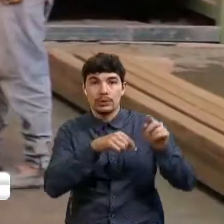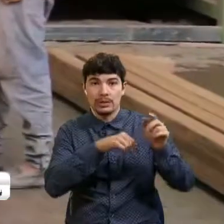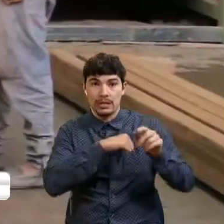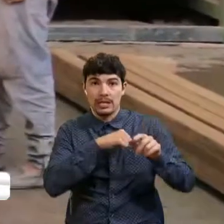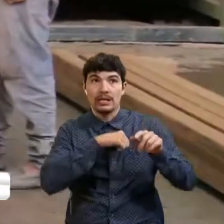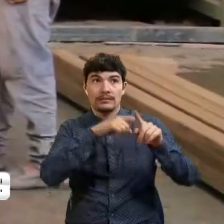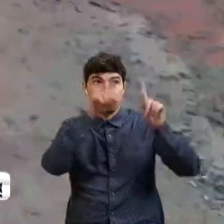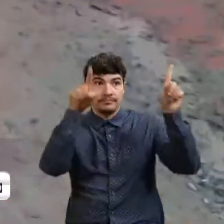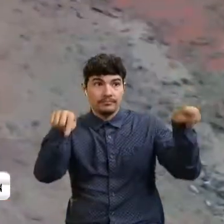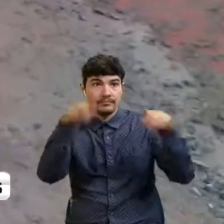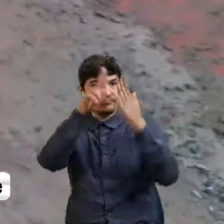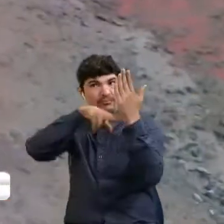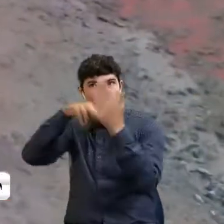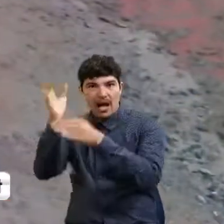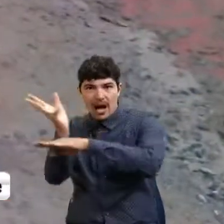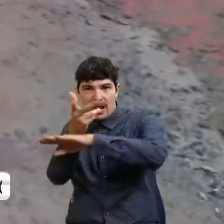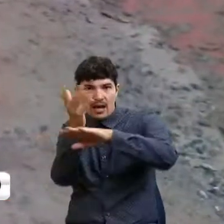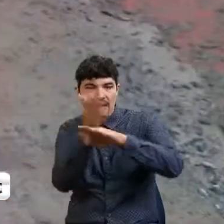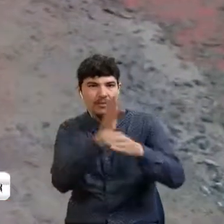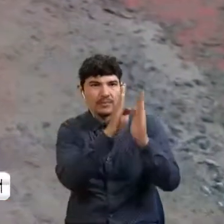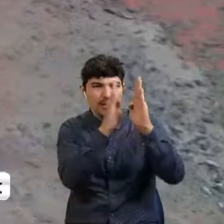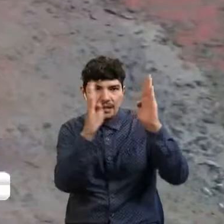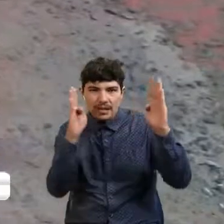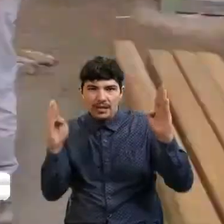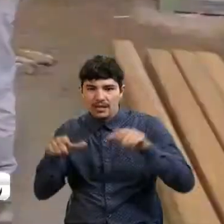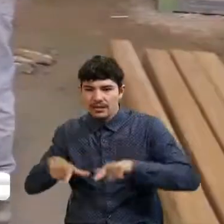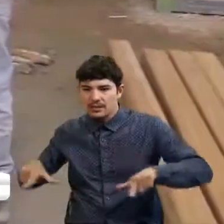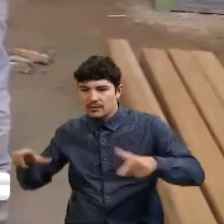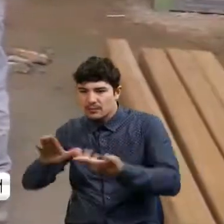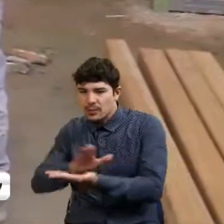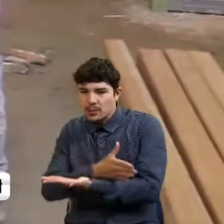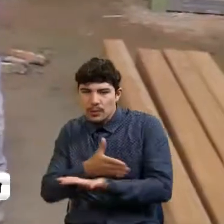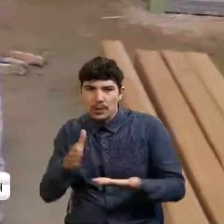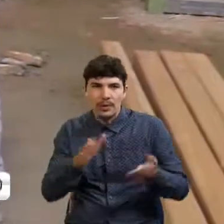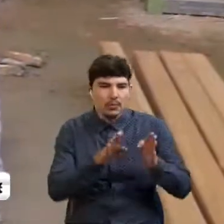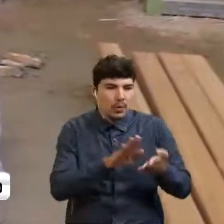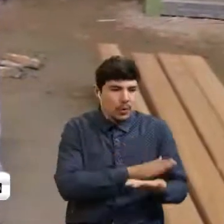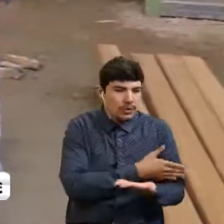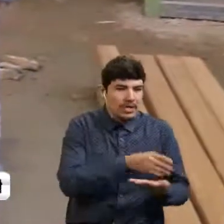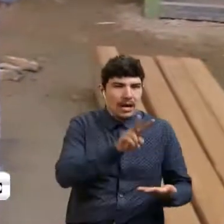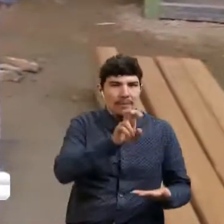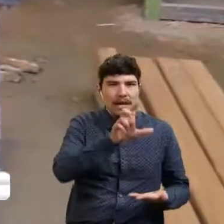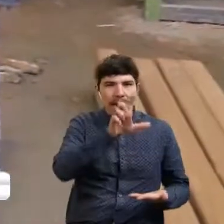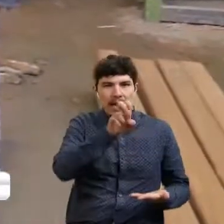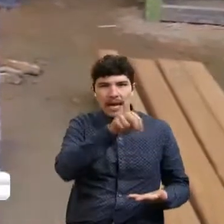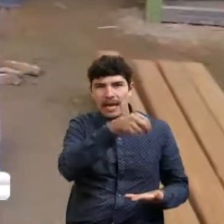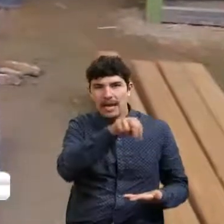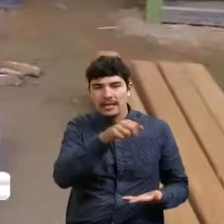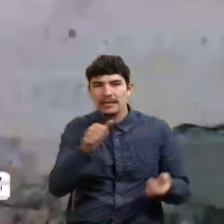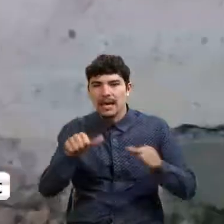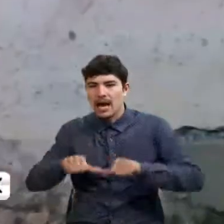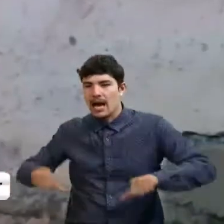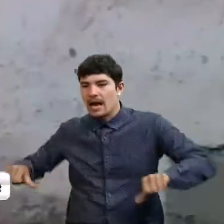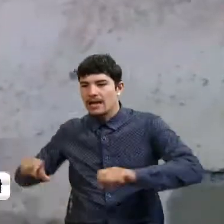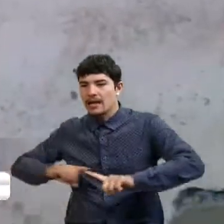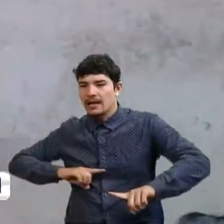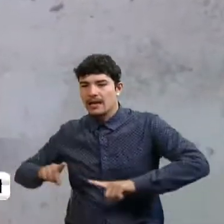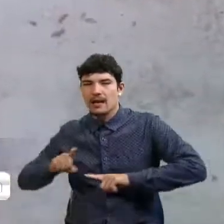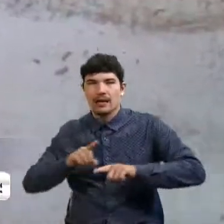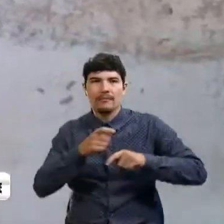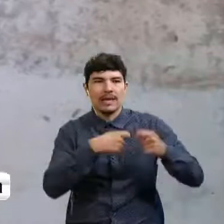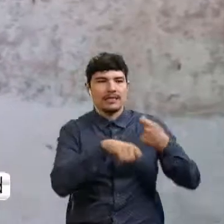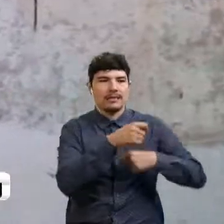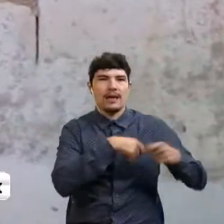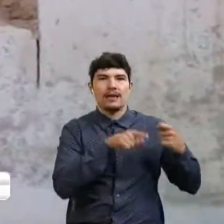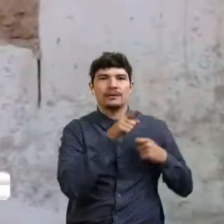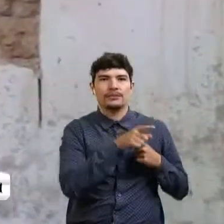biblioteca salón de música discografía de música beleña y colombiana área administrativa punto de venta de bocadillo